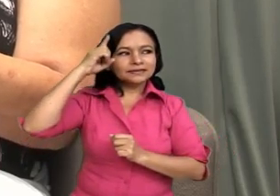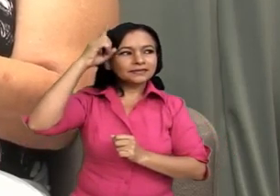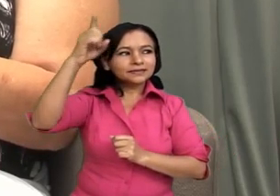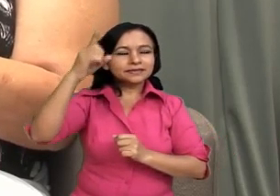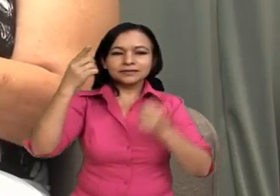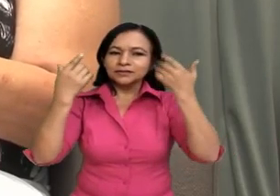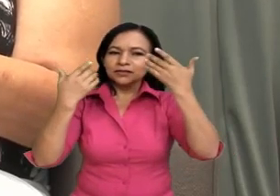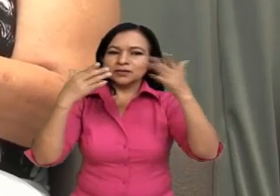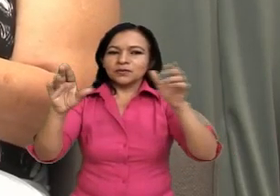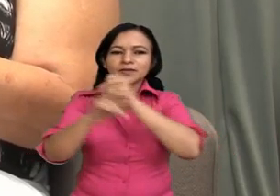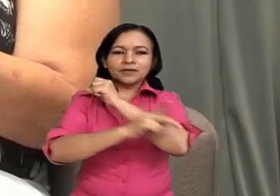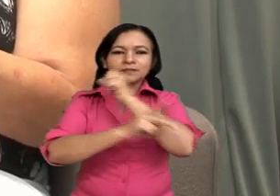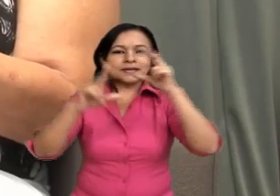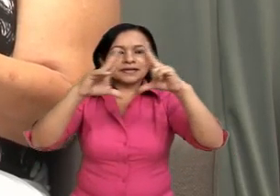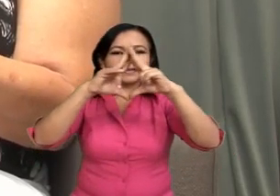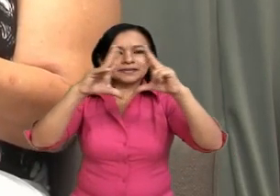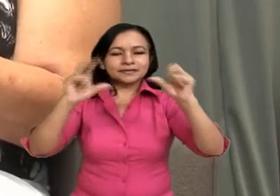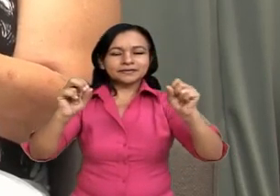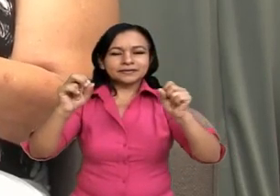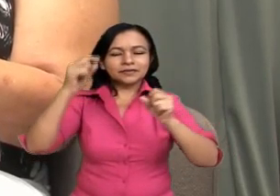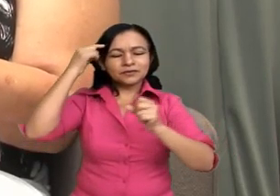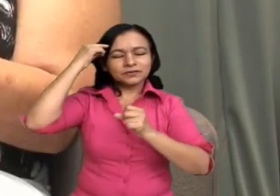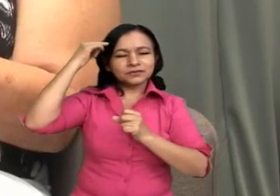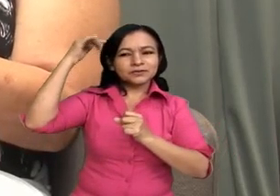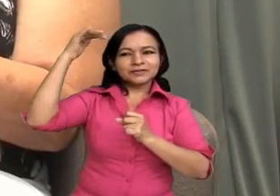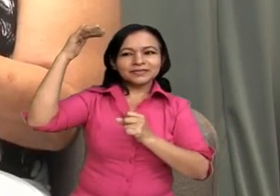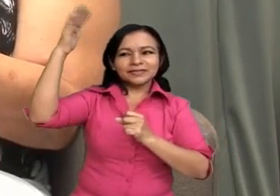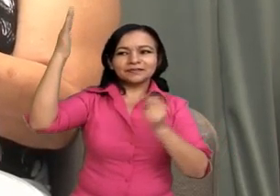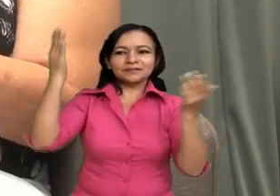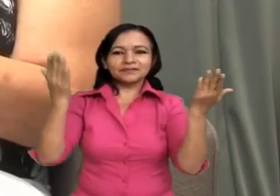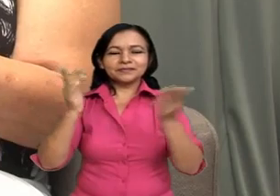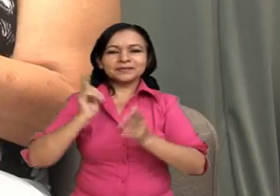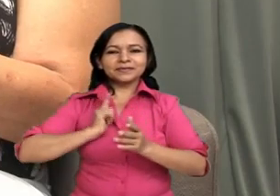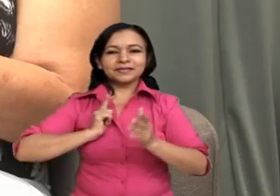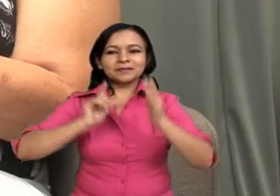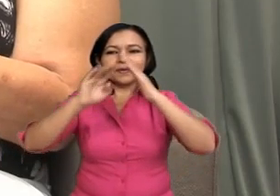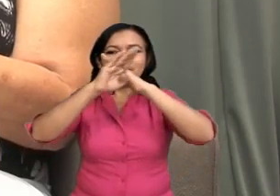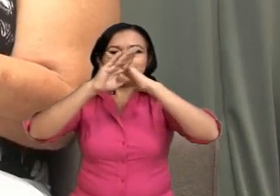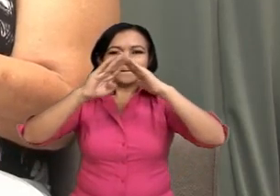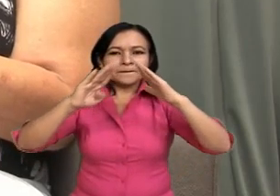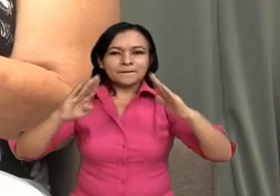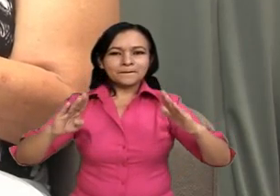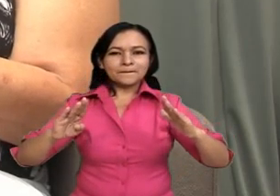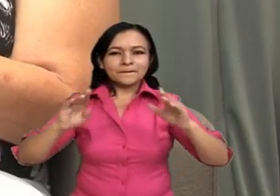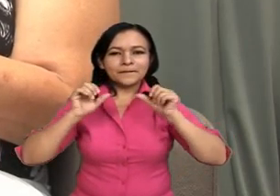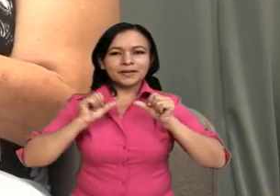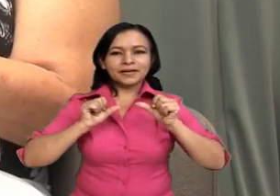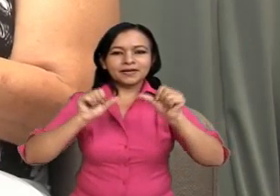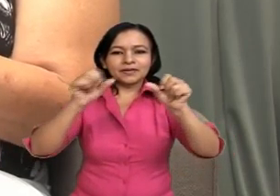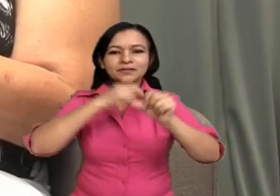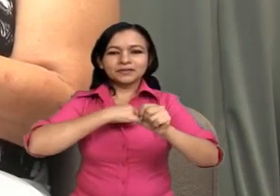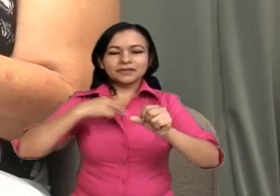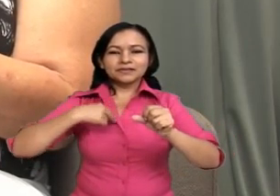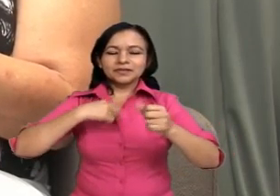cualquier país, y en Nicaragua soñamos tener paz para seguir construyendo